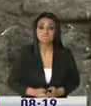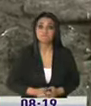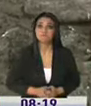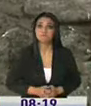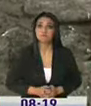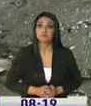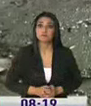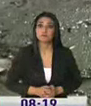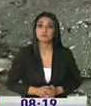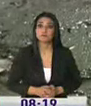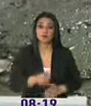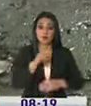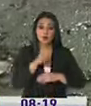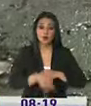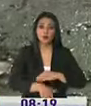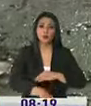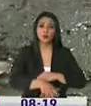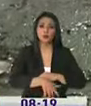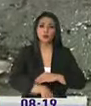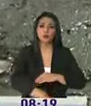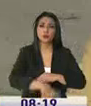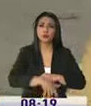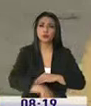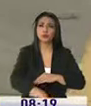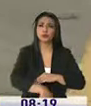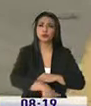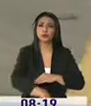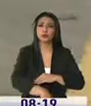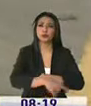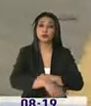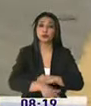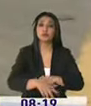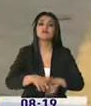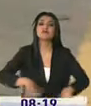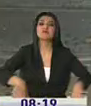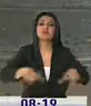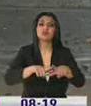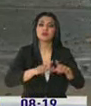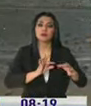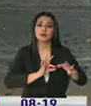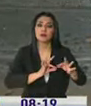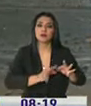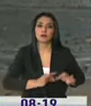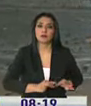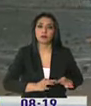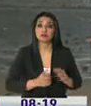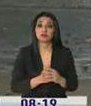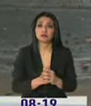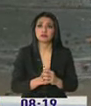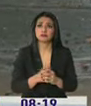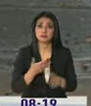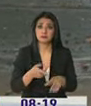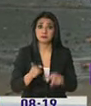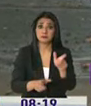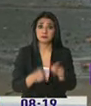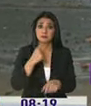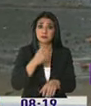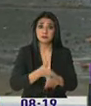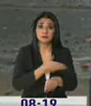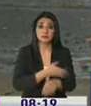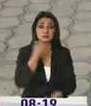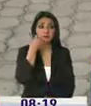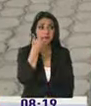como corre el agua día y noche por esta calle ubicada en el sector del Madrigal en Calderón. Los moradores aseguran que han llamado por varias ocasiones